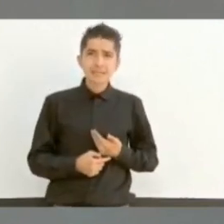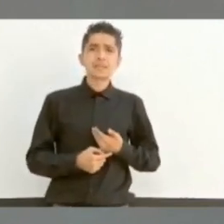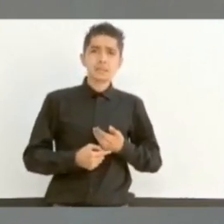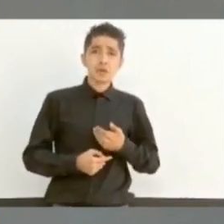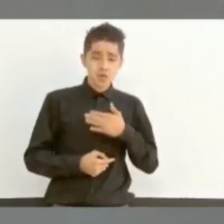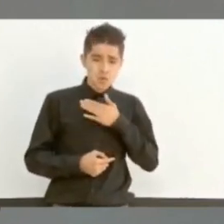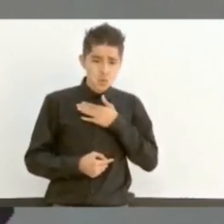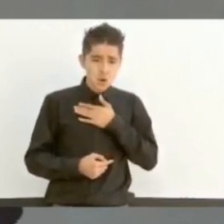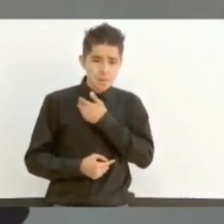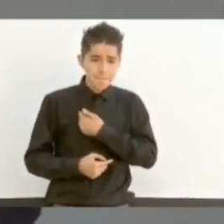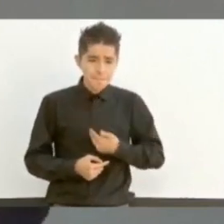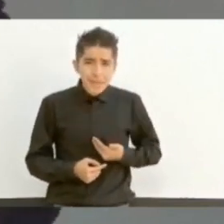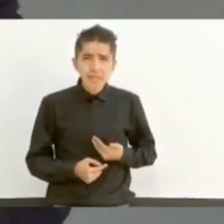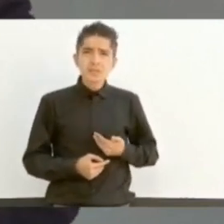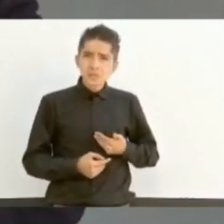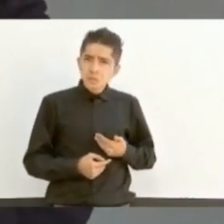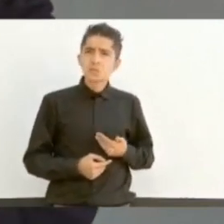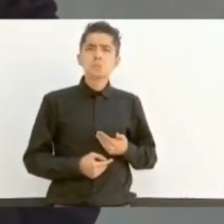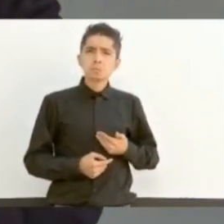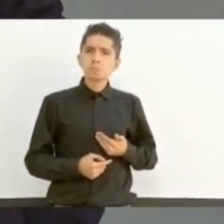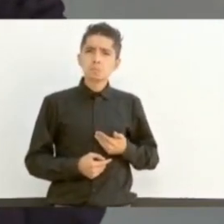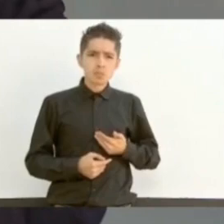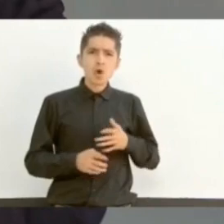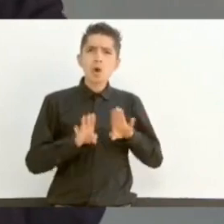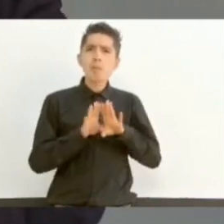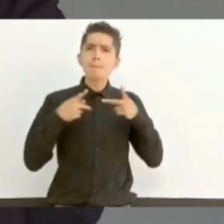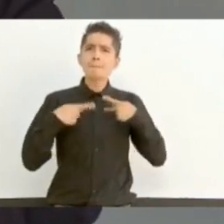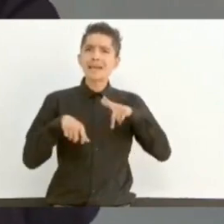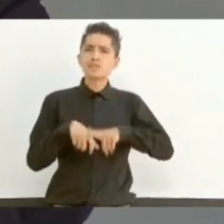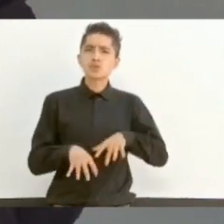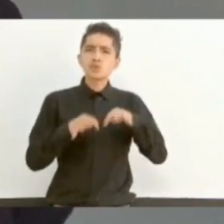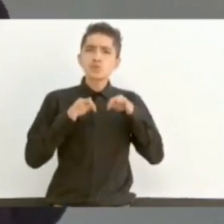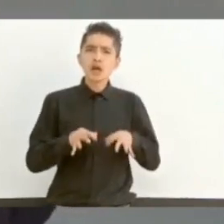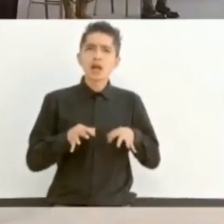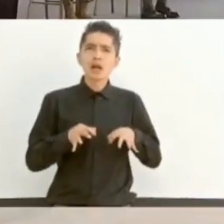recibe de manera directa el